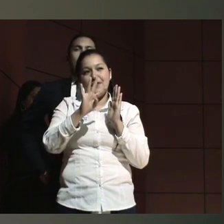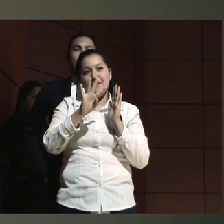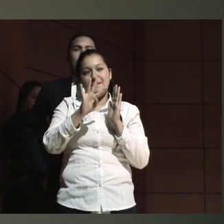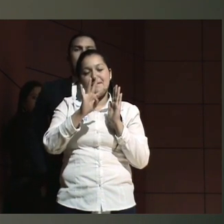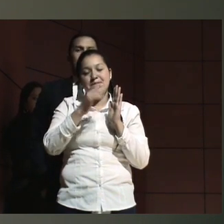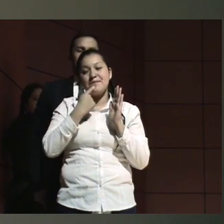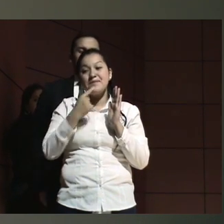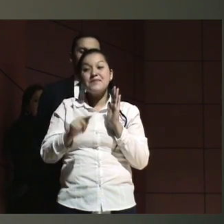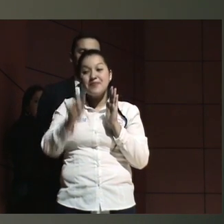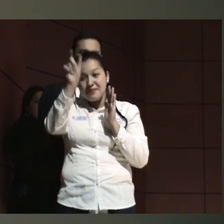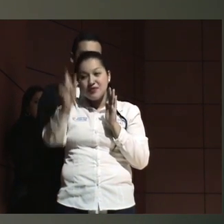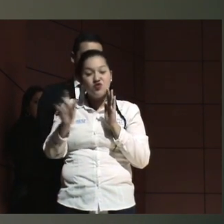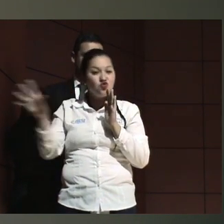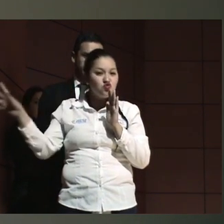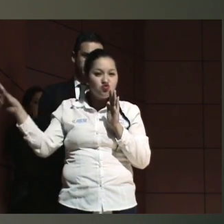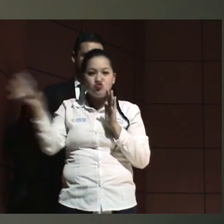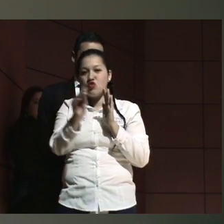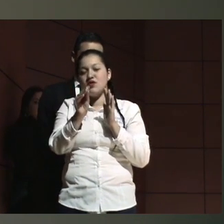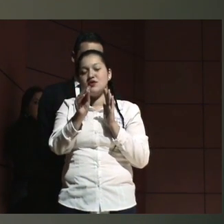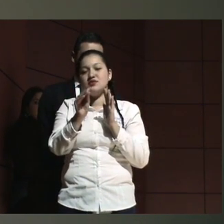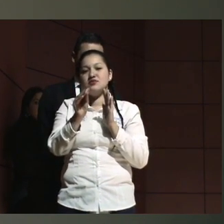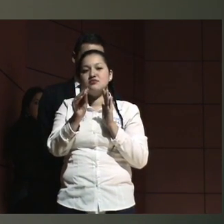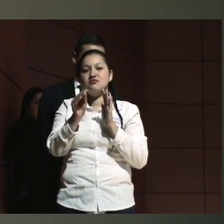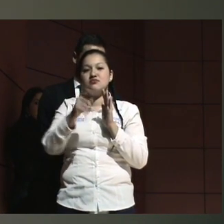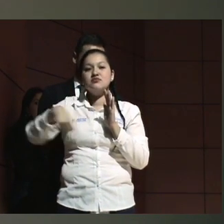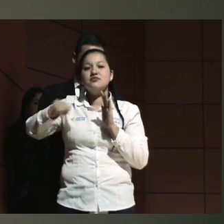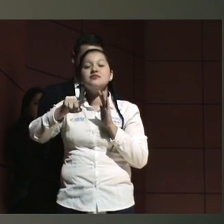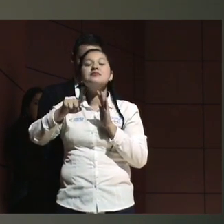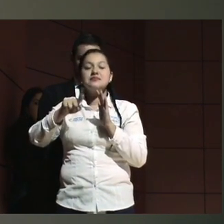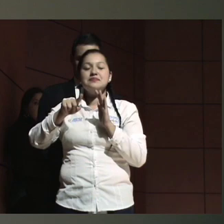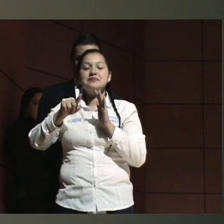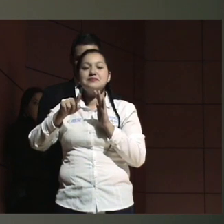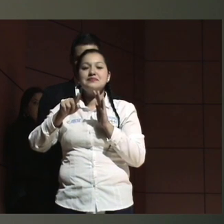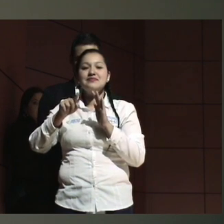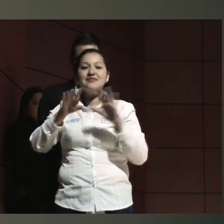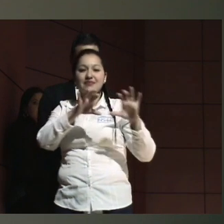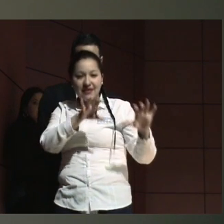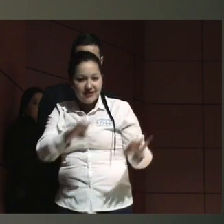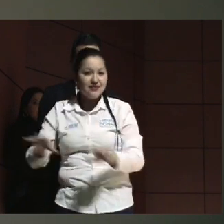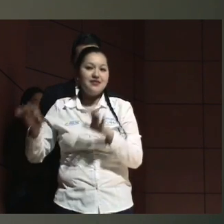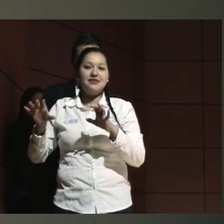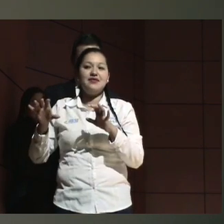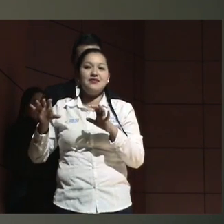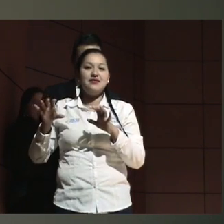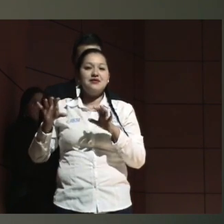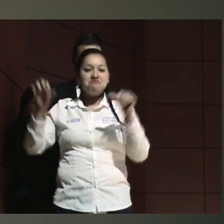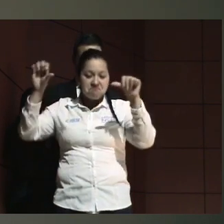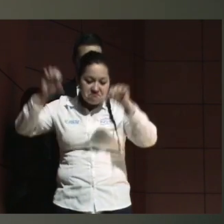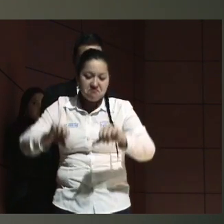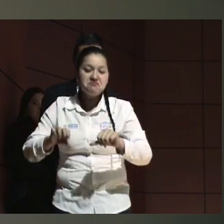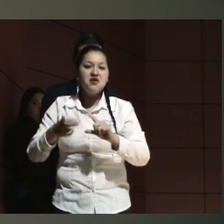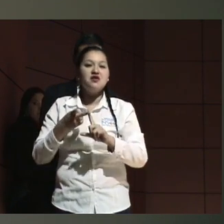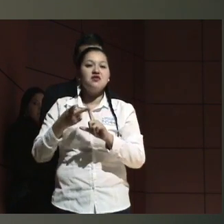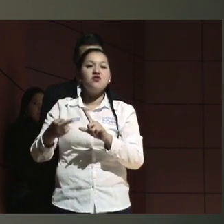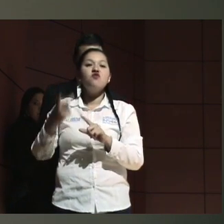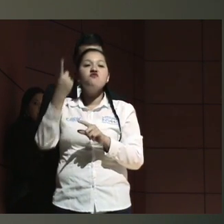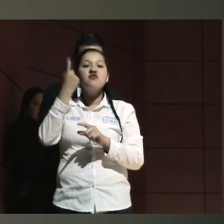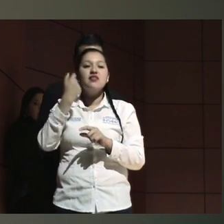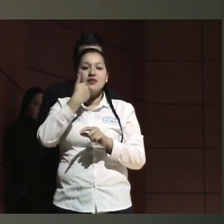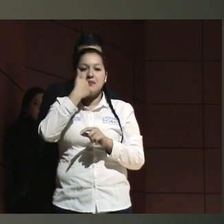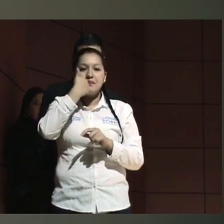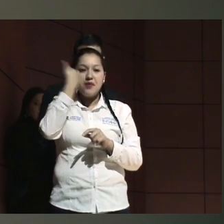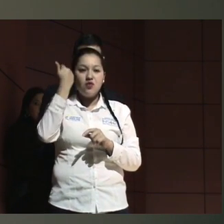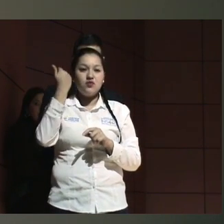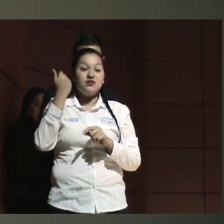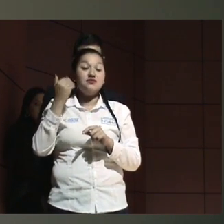como tales a todas aquellas personas que padezcan 7 comportamiento pródigo habilidad e inmadurez negociar